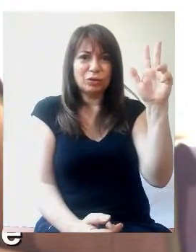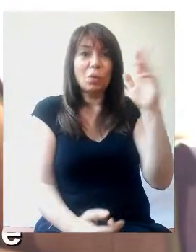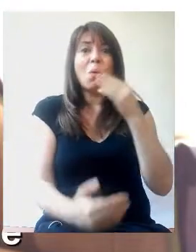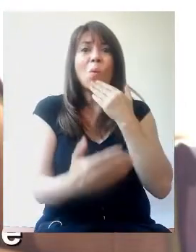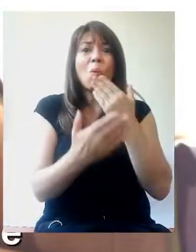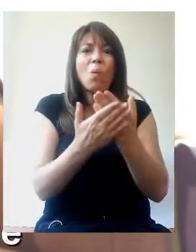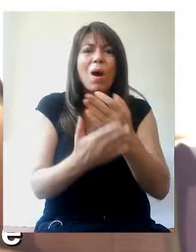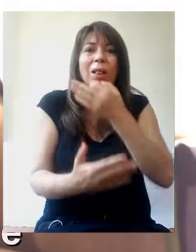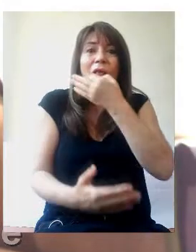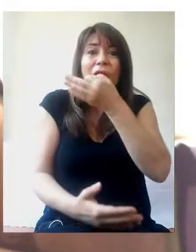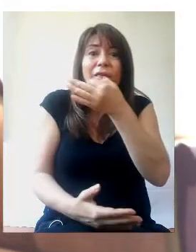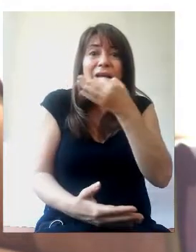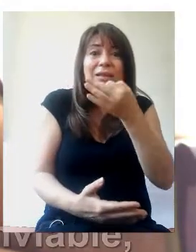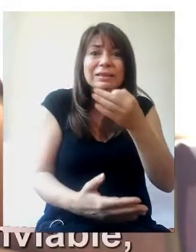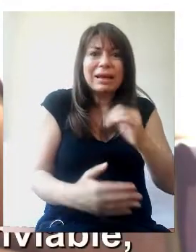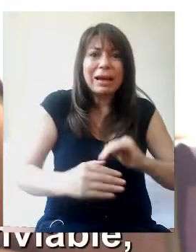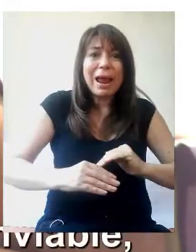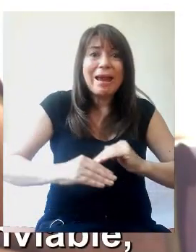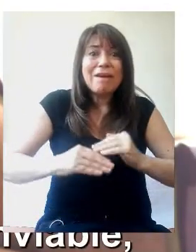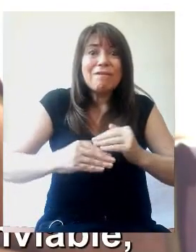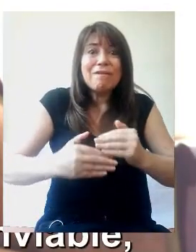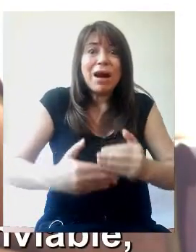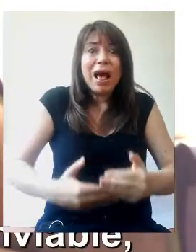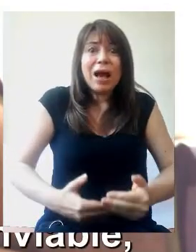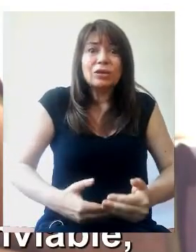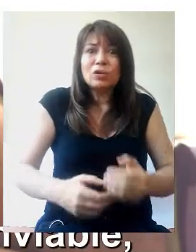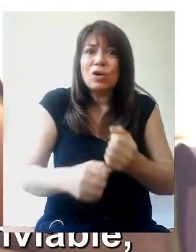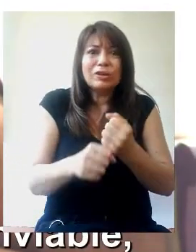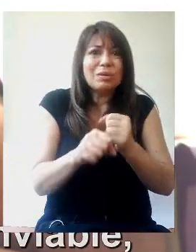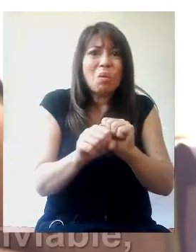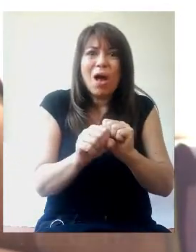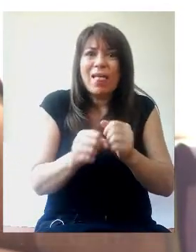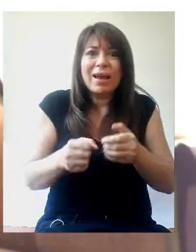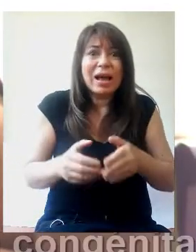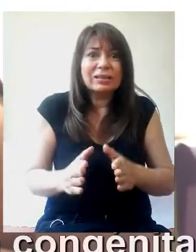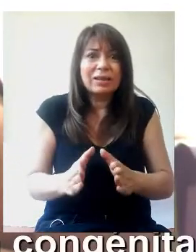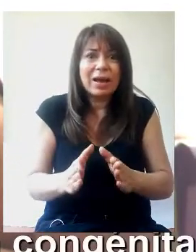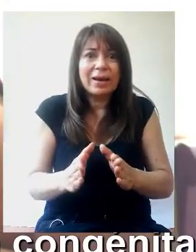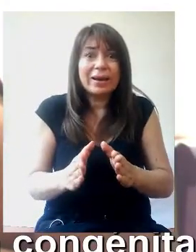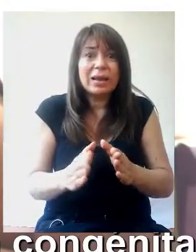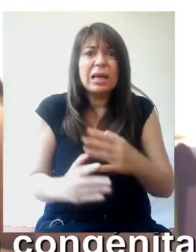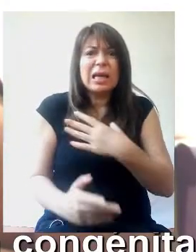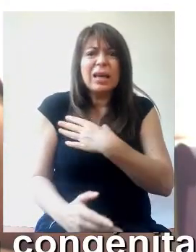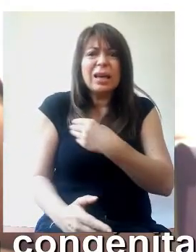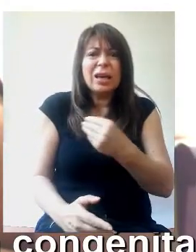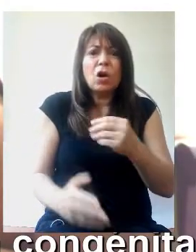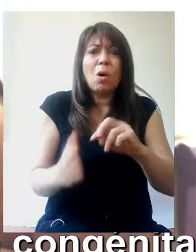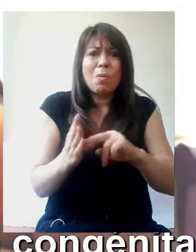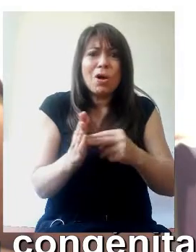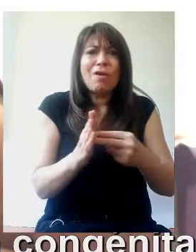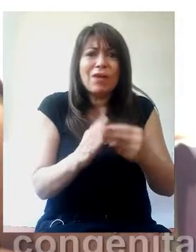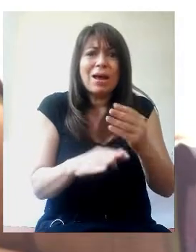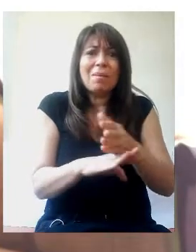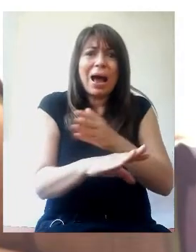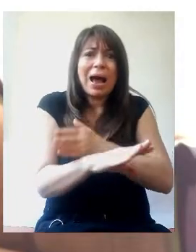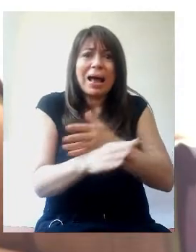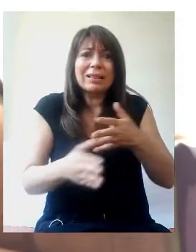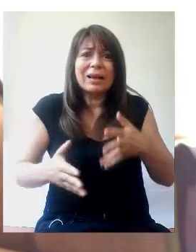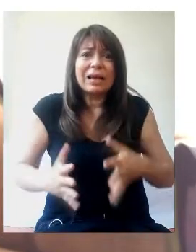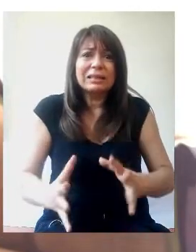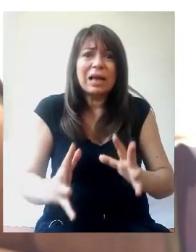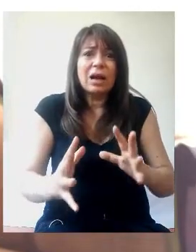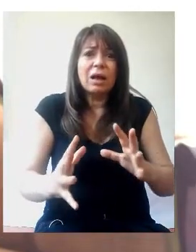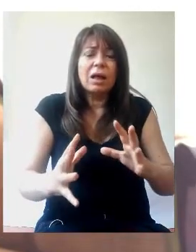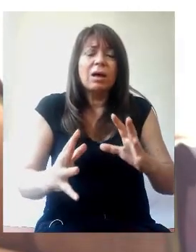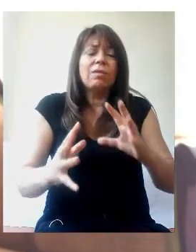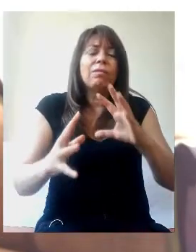Cuando te dicen que tienes un embarazo que es inviable, que tu hijo viene con malformación congénita, el